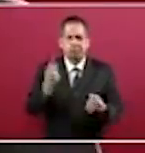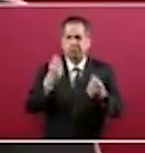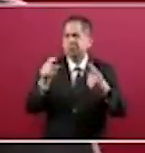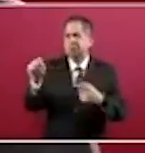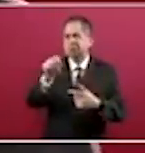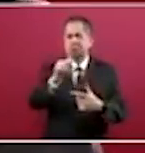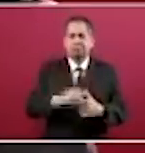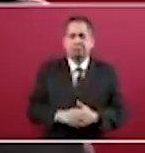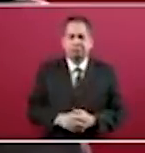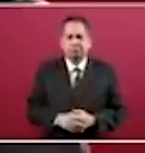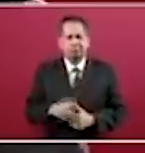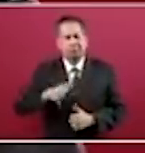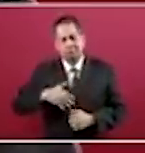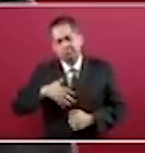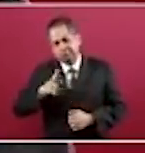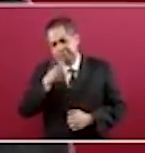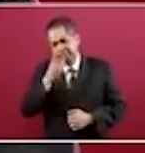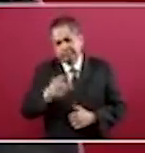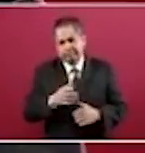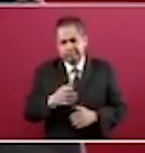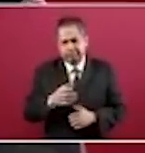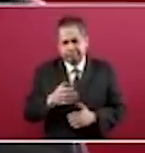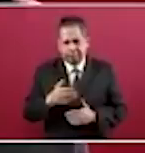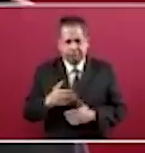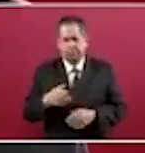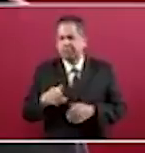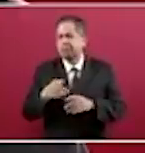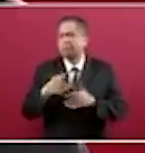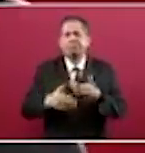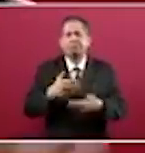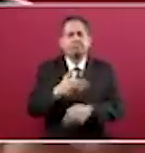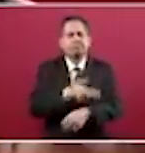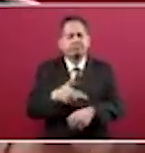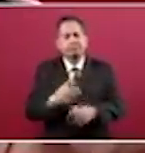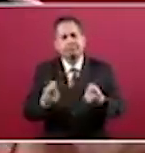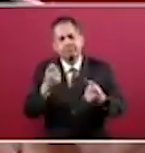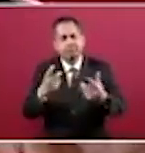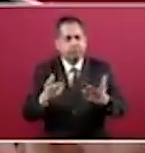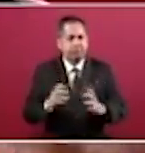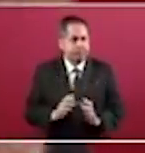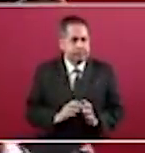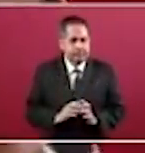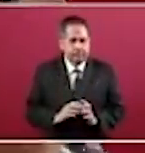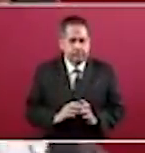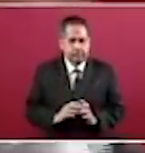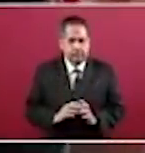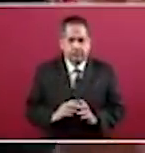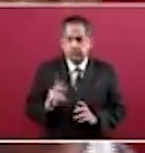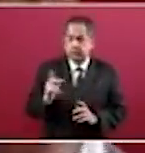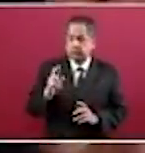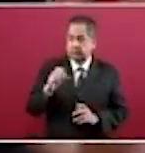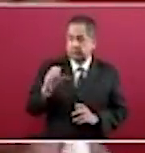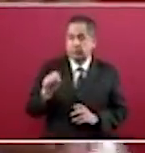algunos medios, ya lo dije, el proceso, nada más que hizo un